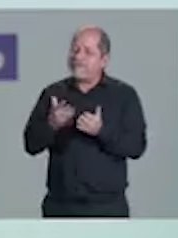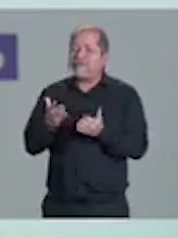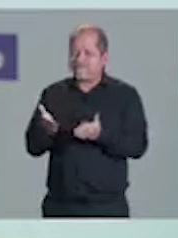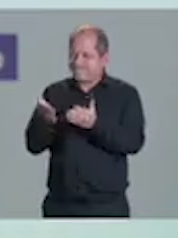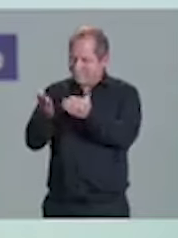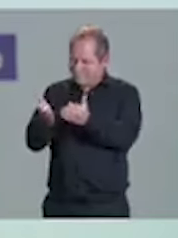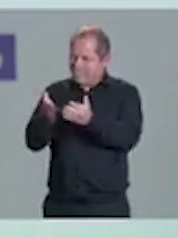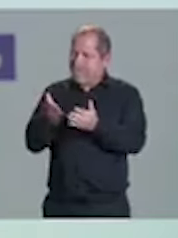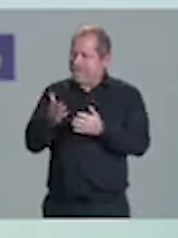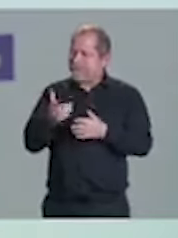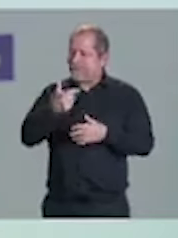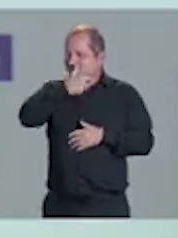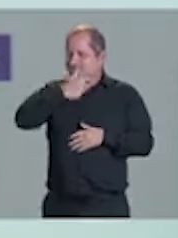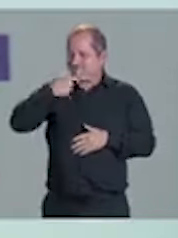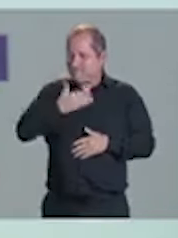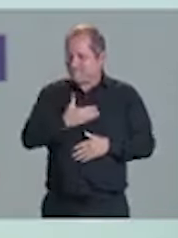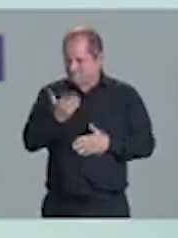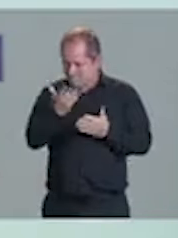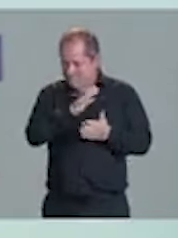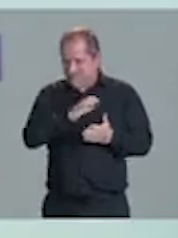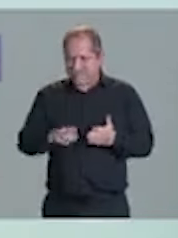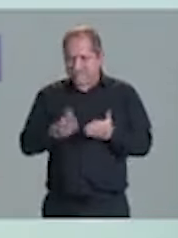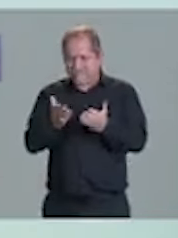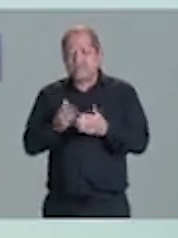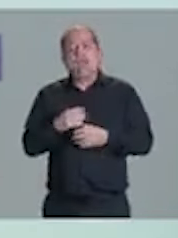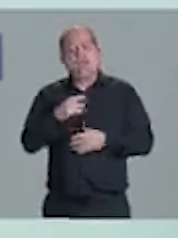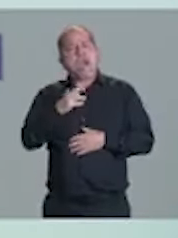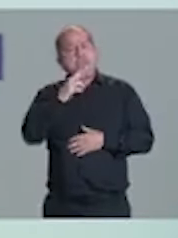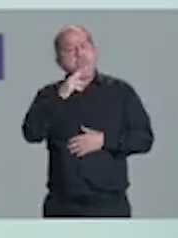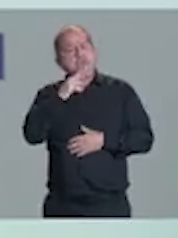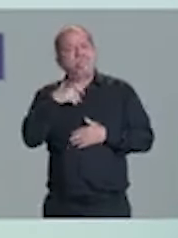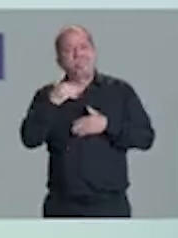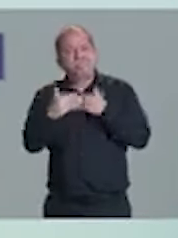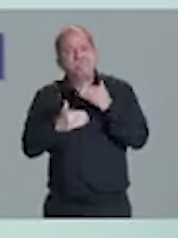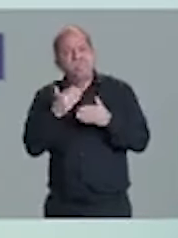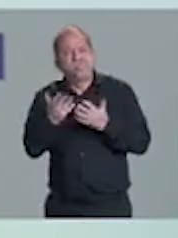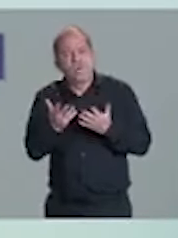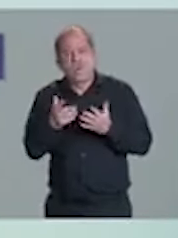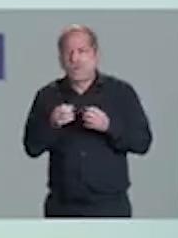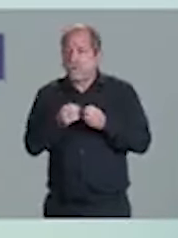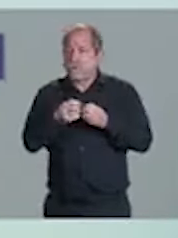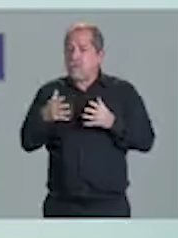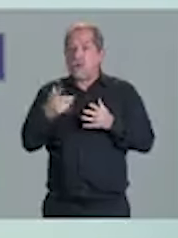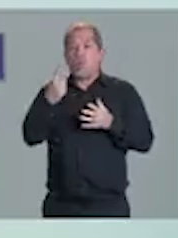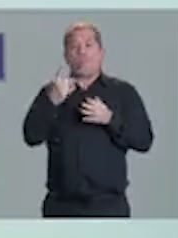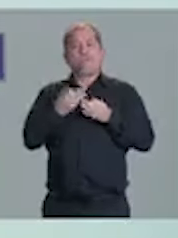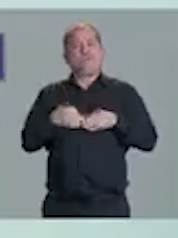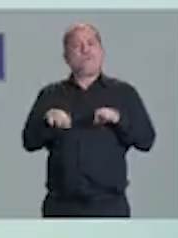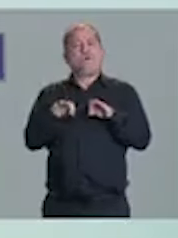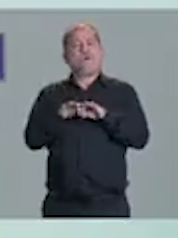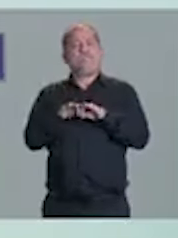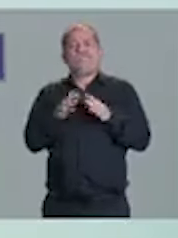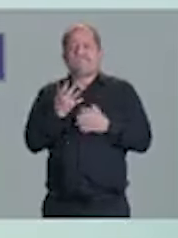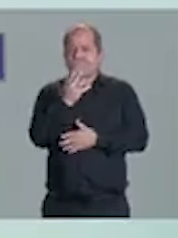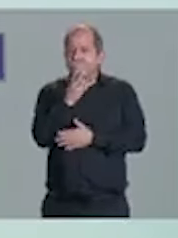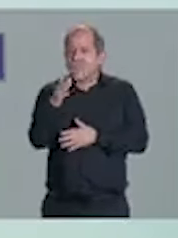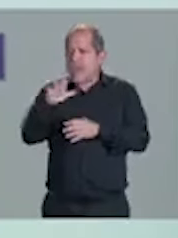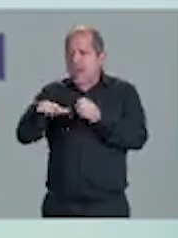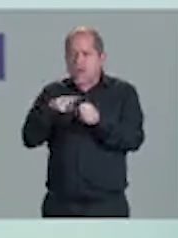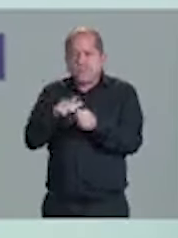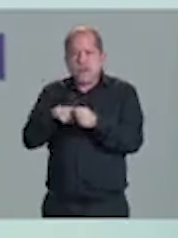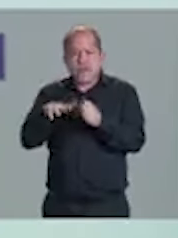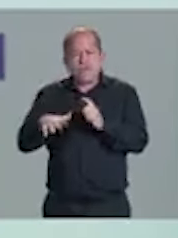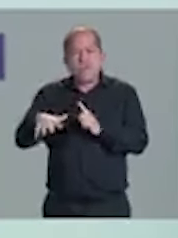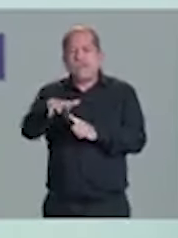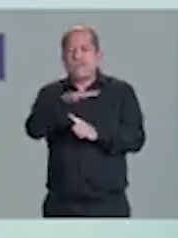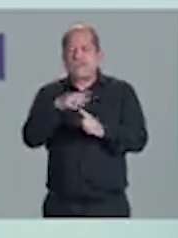de prosperidad, porque la prosperidad pone en el centro también al medio ambiente y la justa distribución de la riqueza entre todas las personas. México tiene